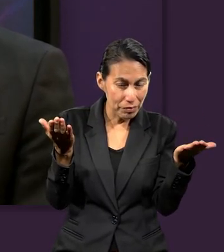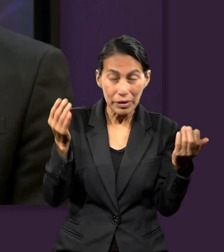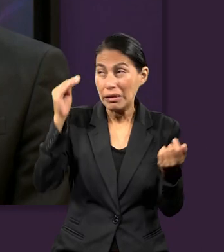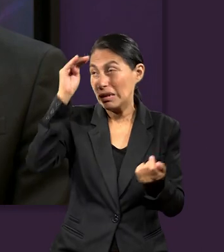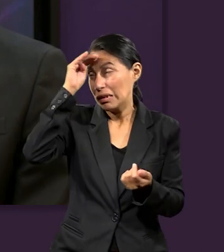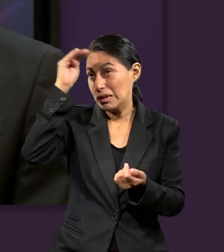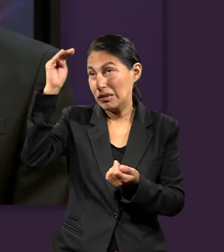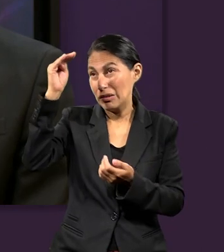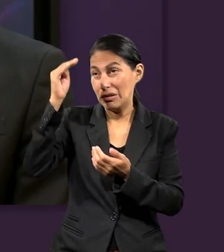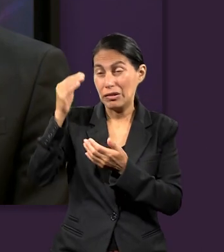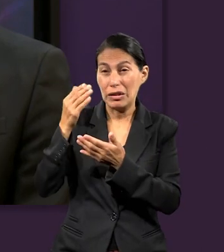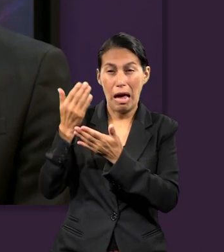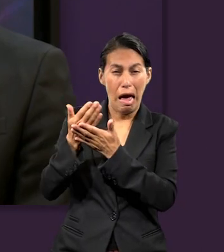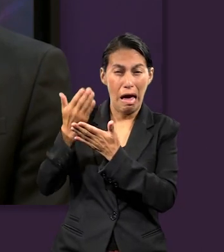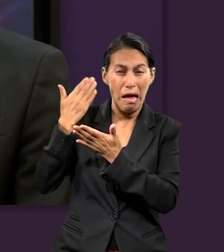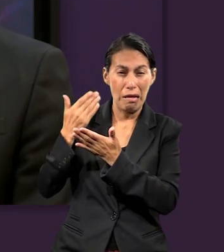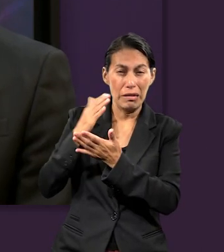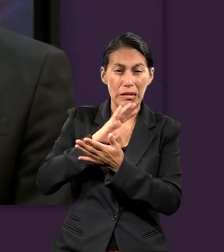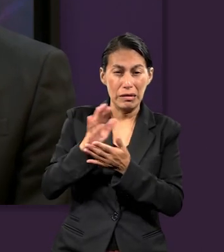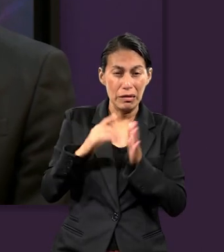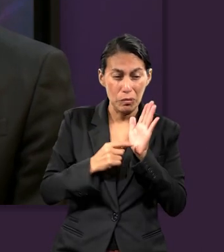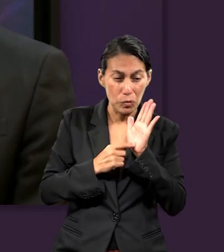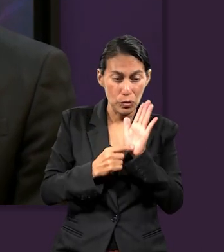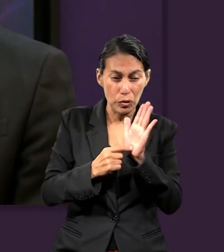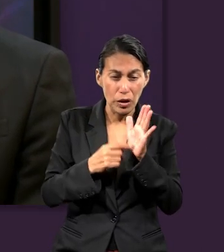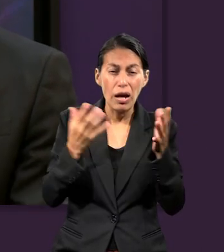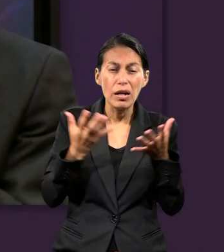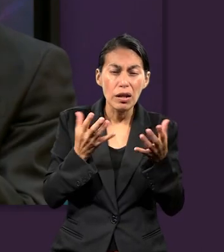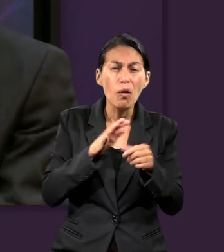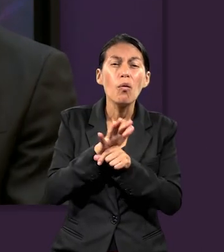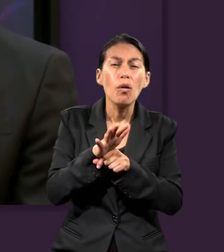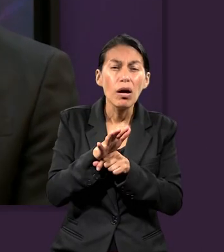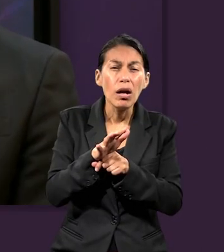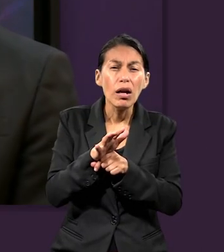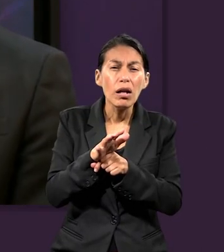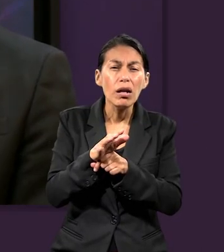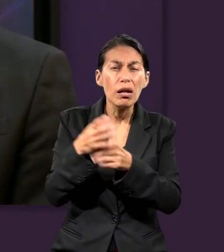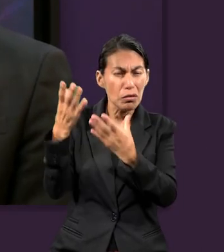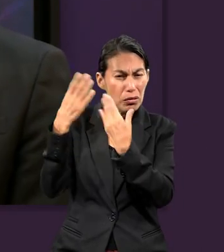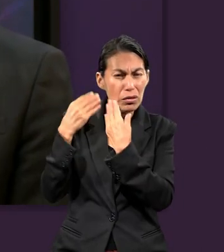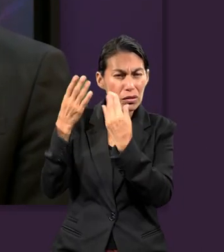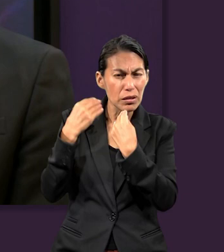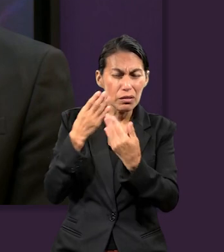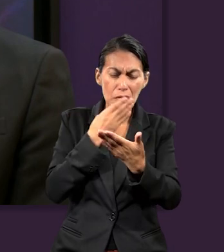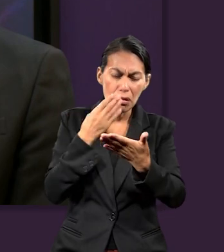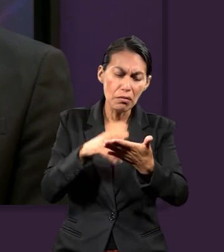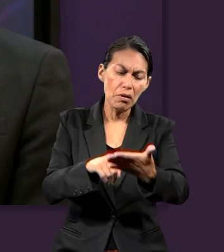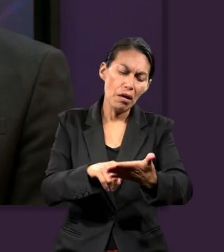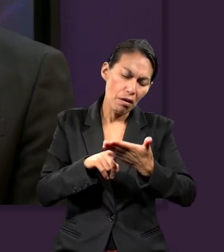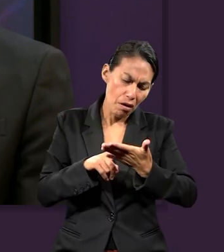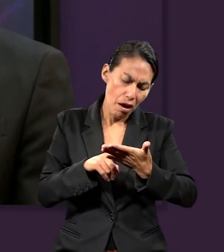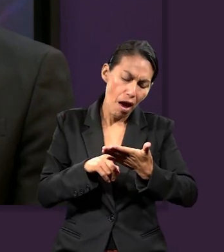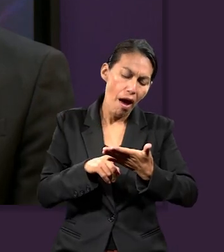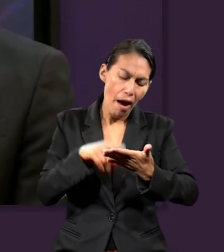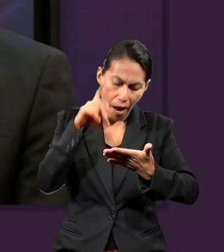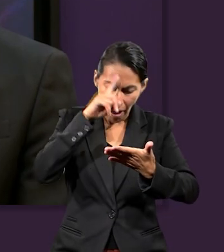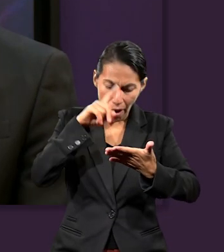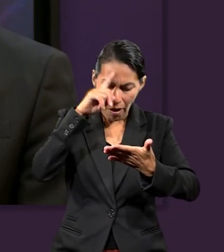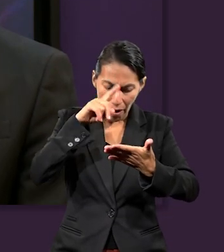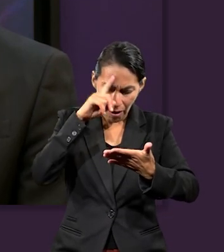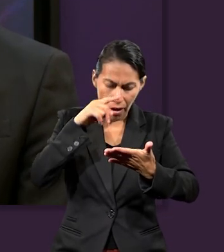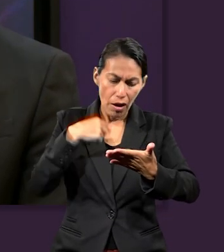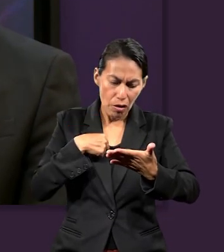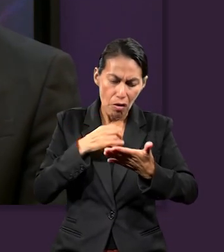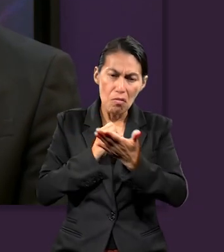un camino bien preparado para tomar nuestra decisión y principalmente que